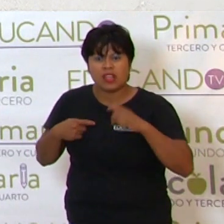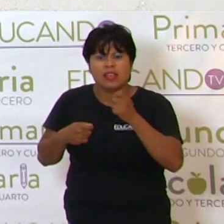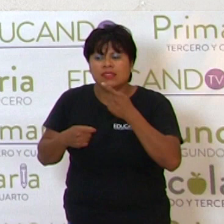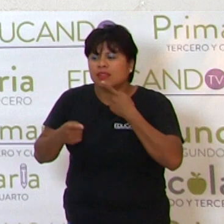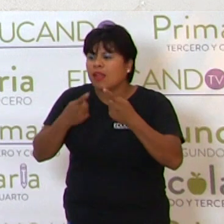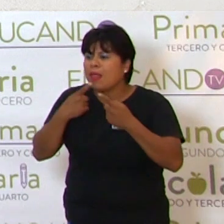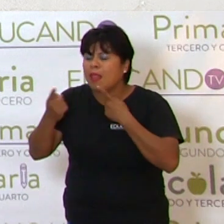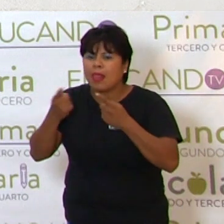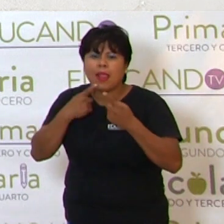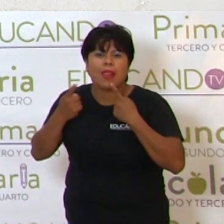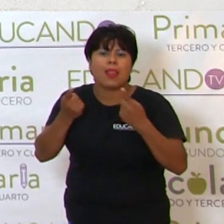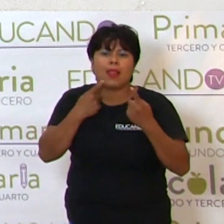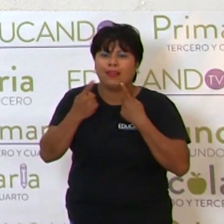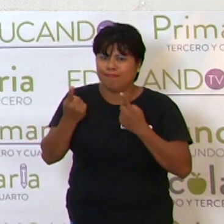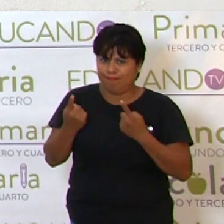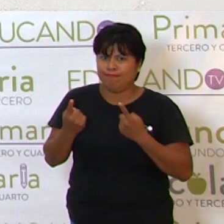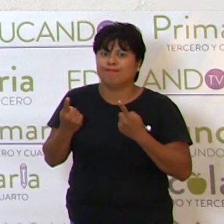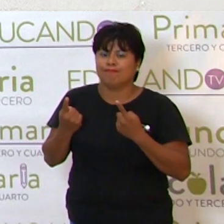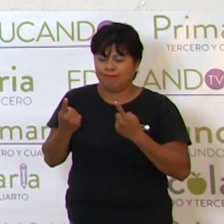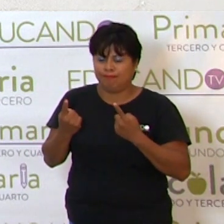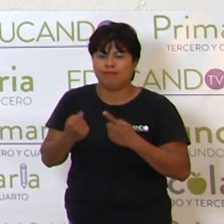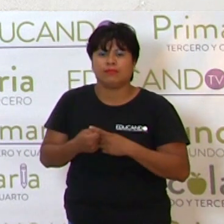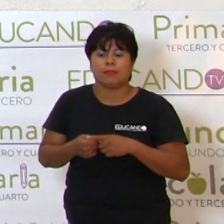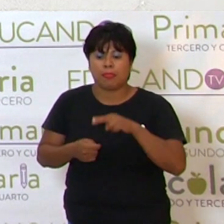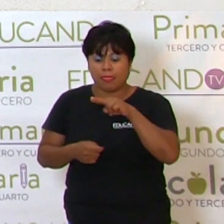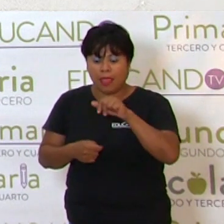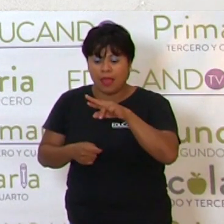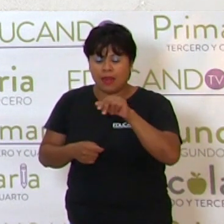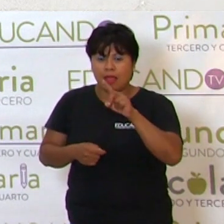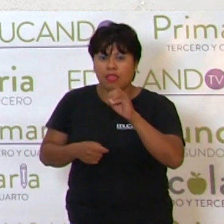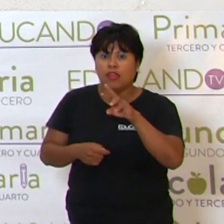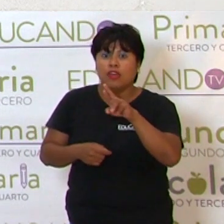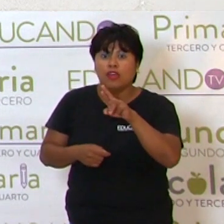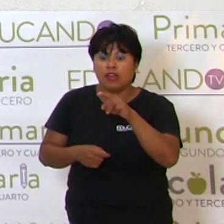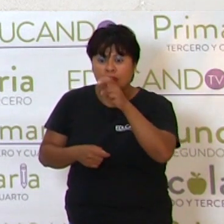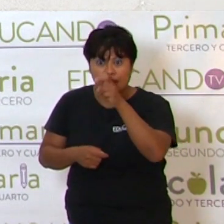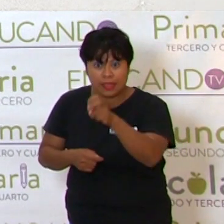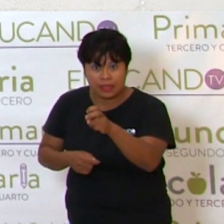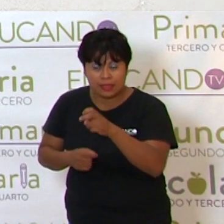dialogando. Y el narrador